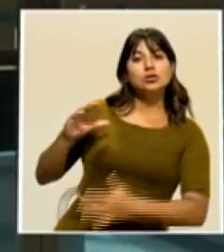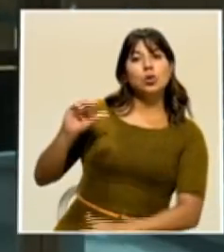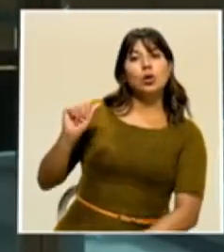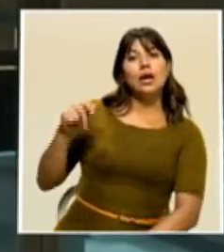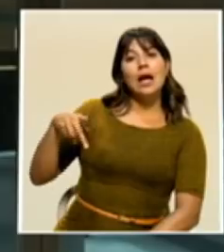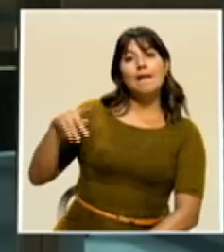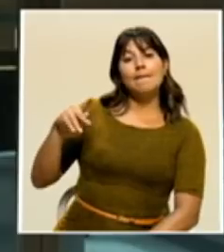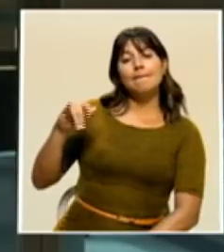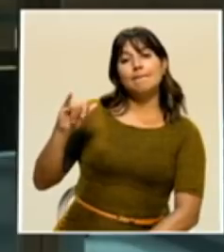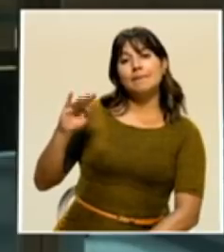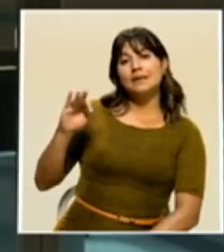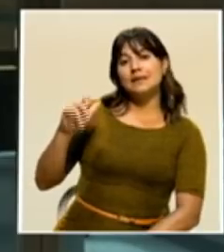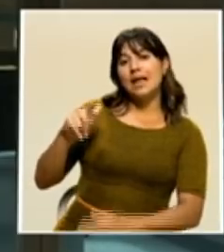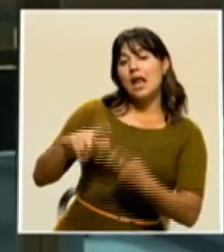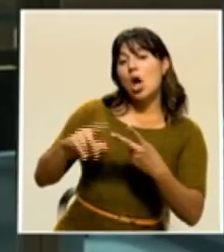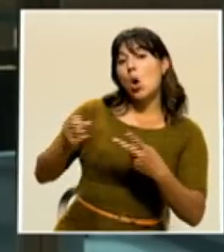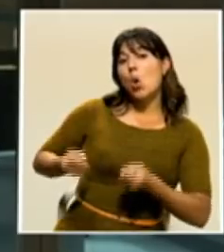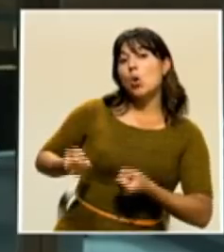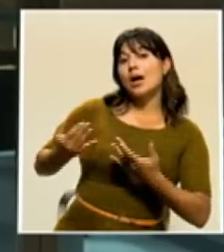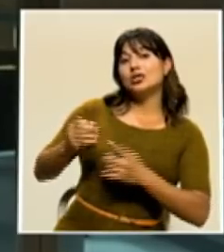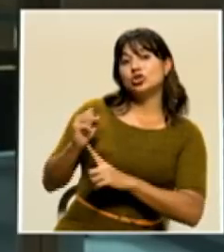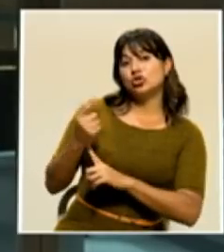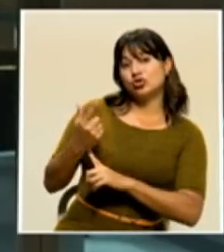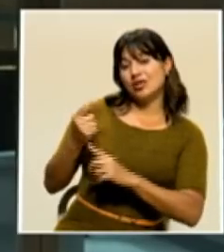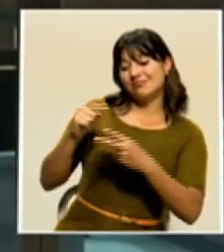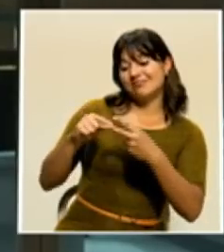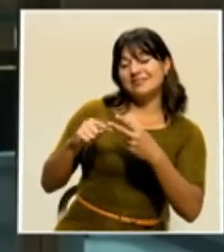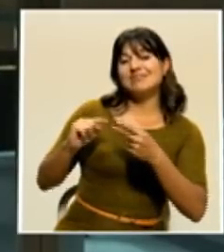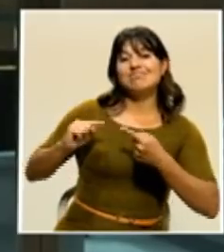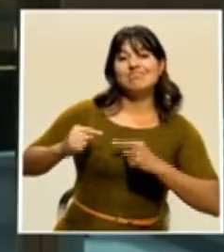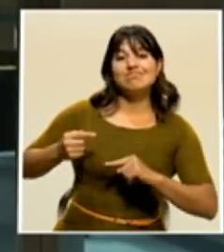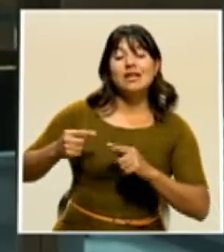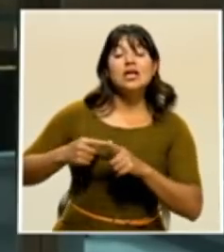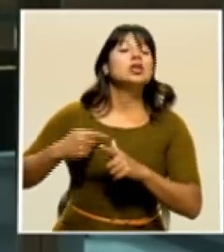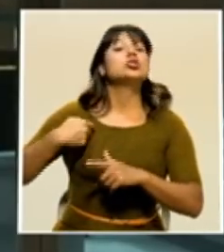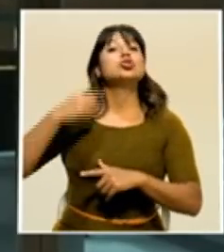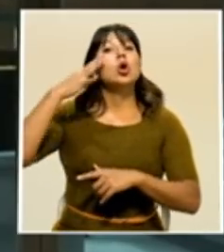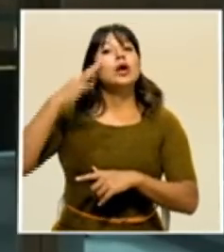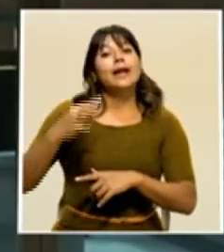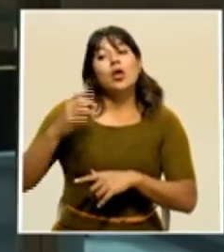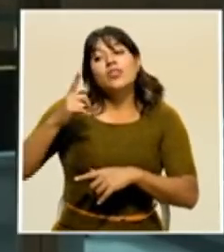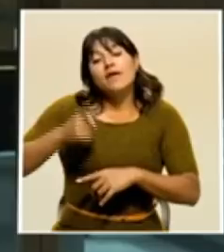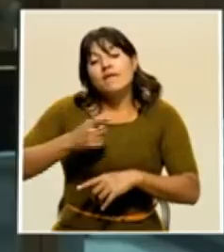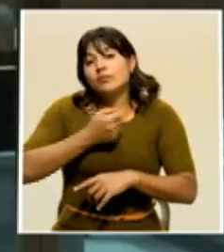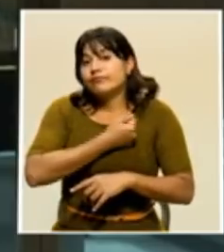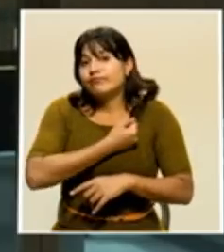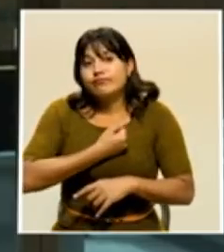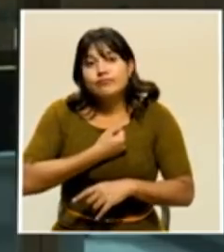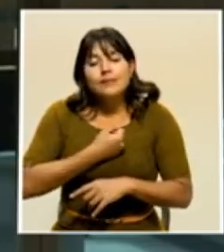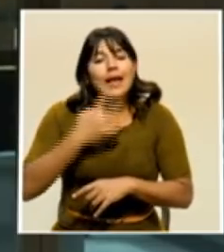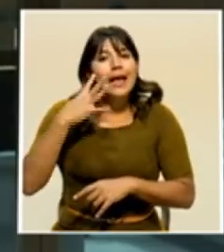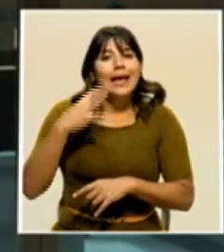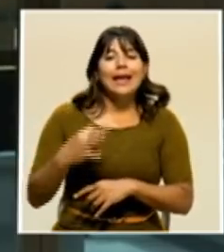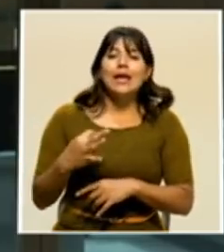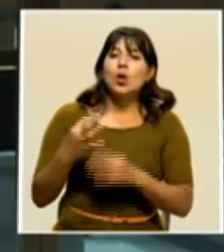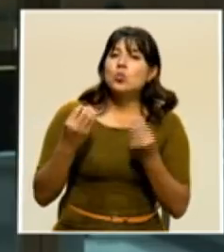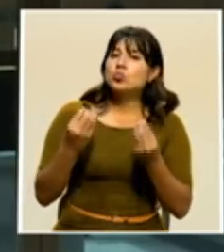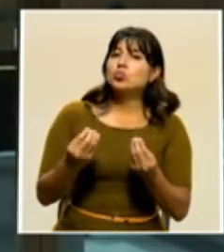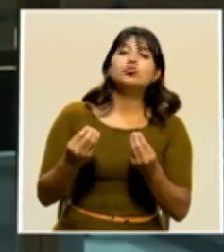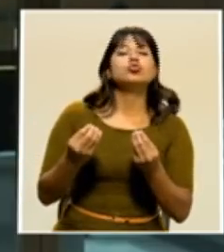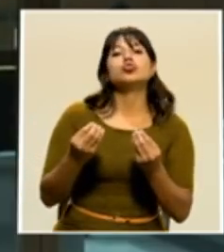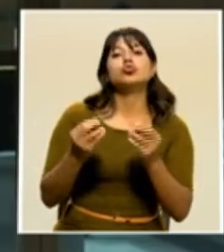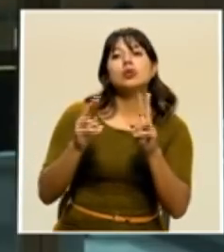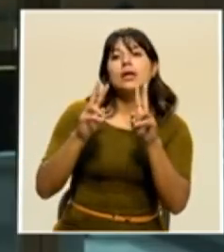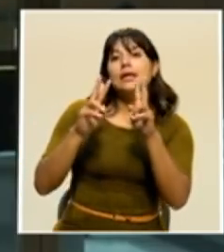social, y esa es la parte que se vuelve dolorosa. Yo coincido en que el esfuerzo hay que hacerlo, creo que hay muchos puntos en los que podremos